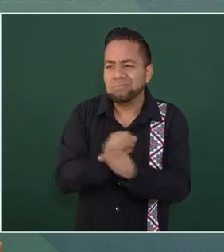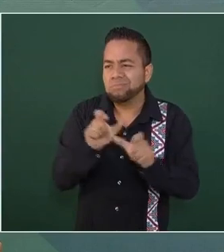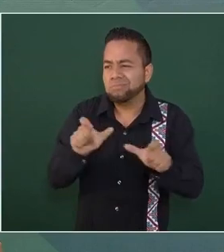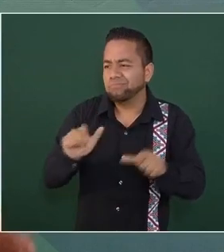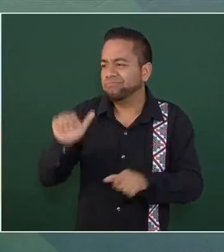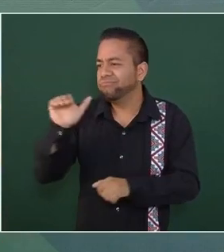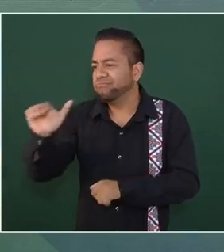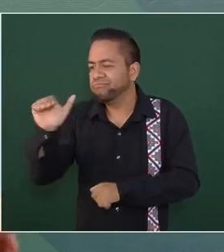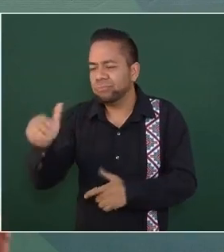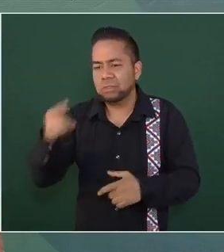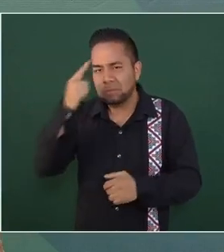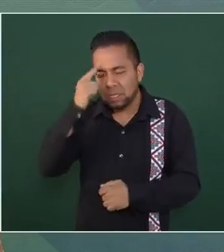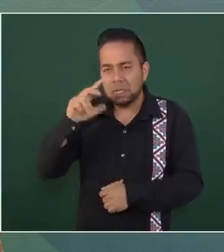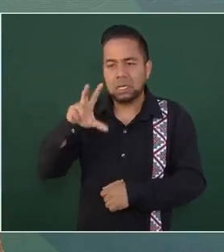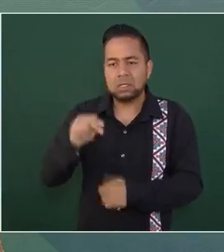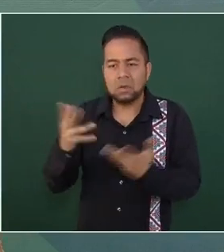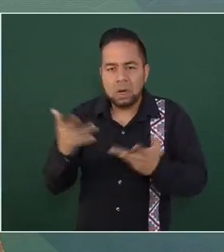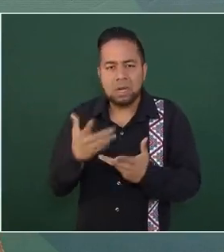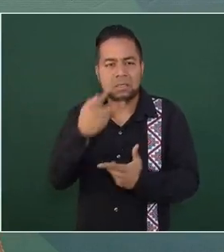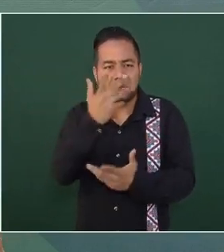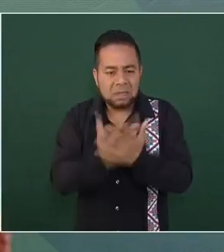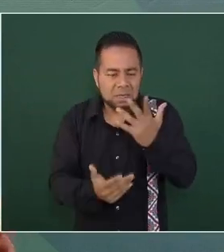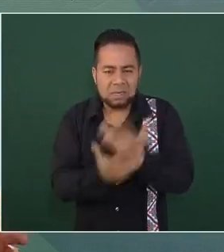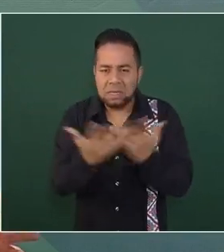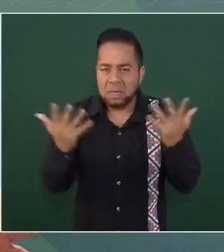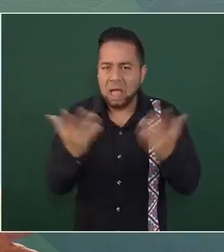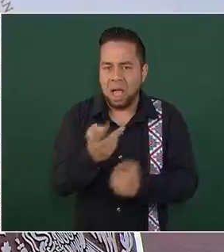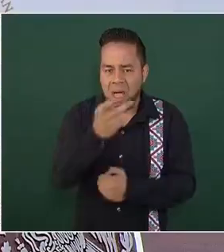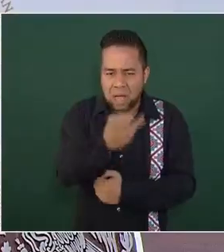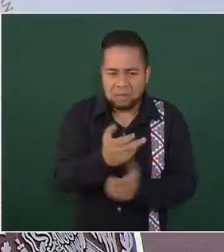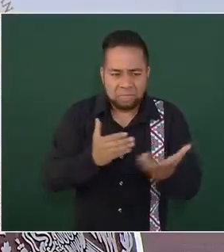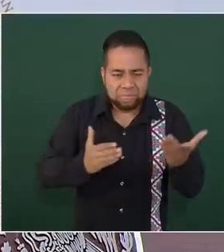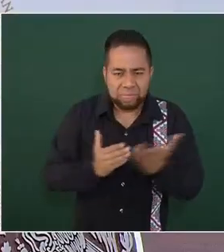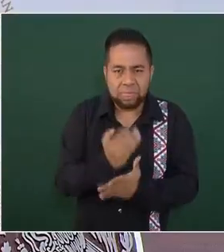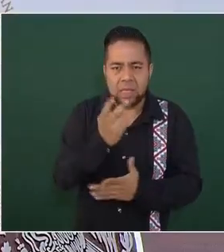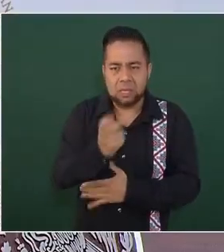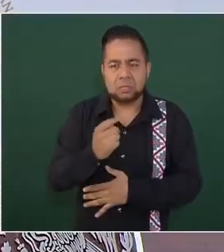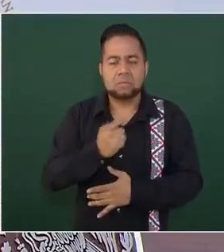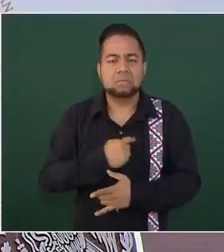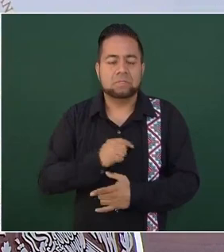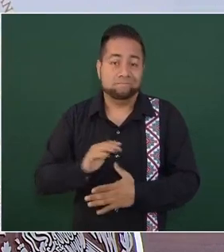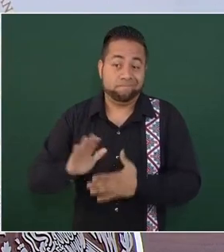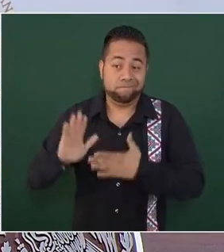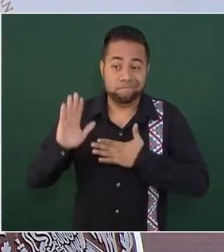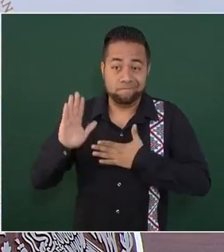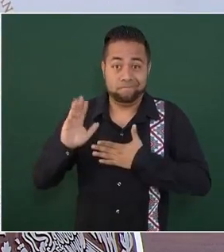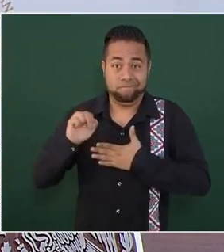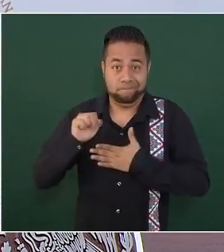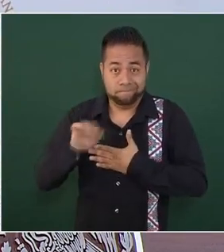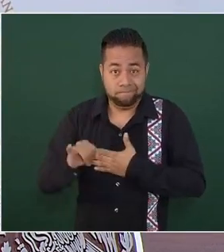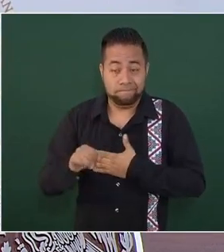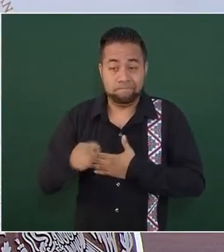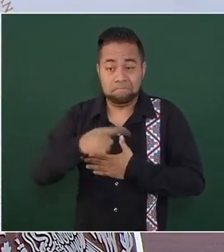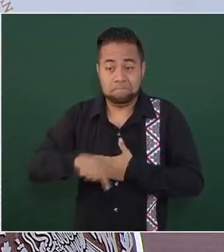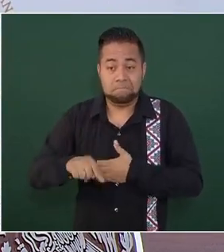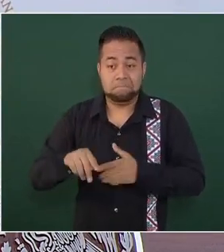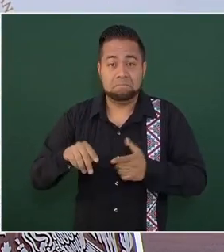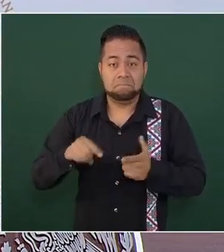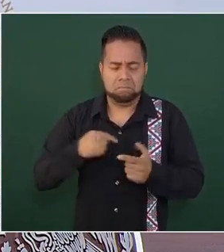exhortarlos a no realizar los trabajos ese había sido nuestro compromiso y los estábamos